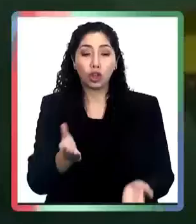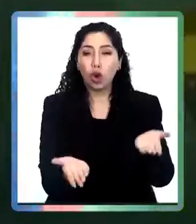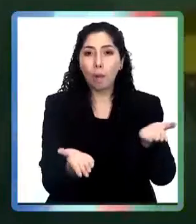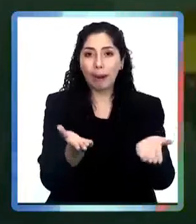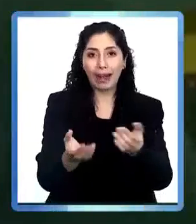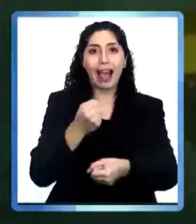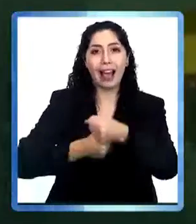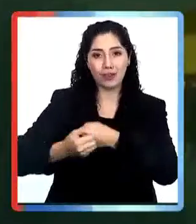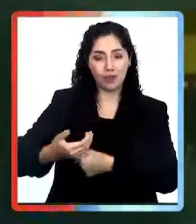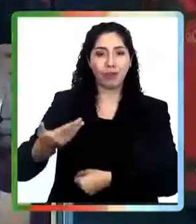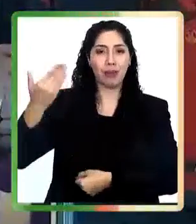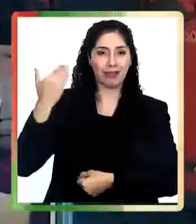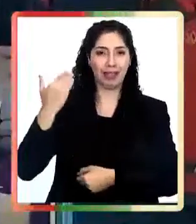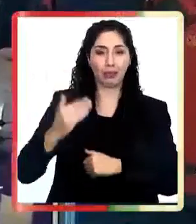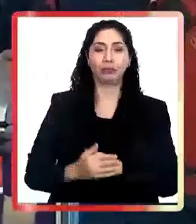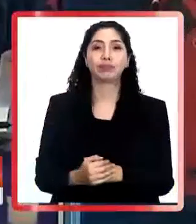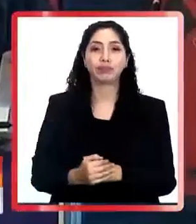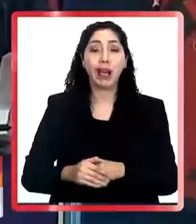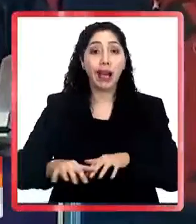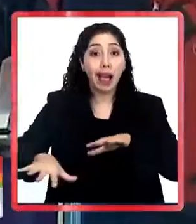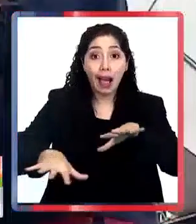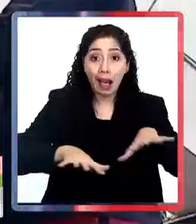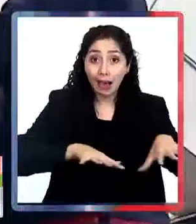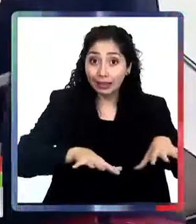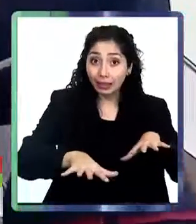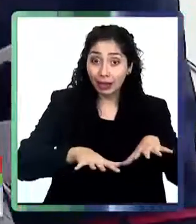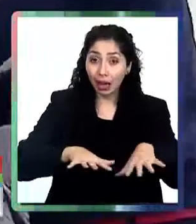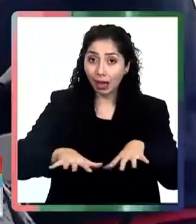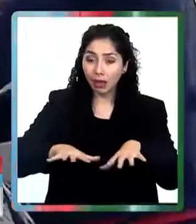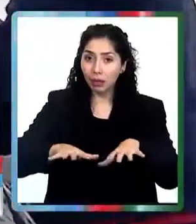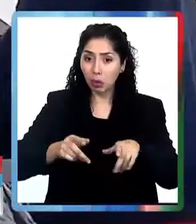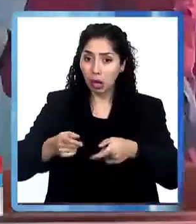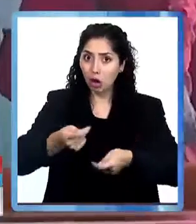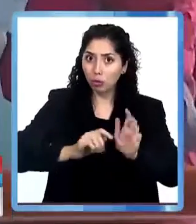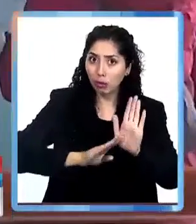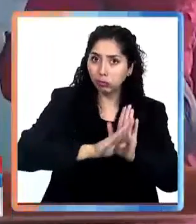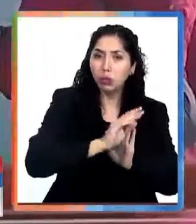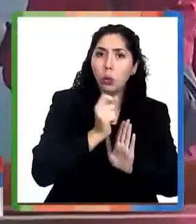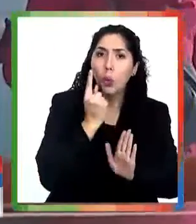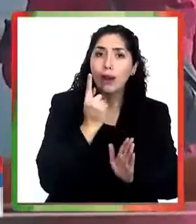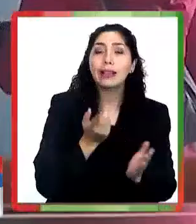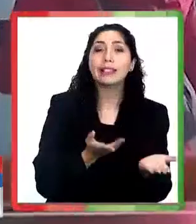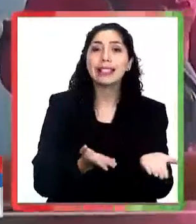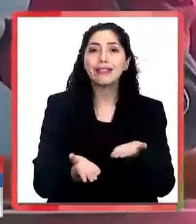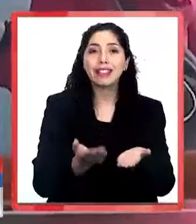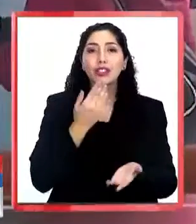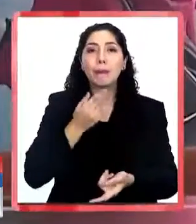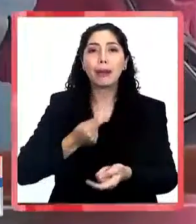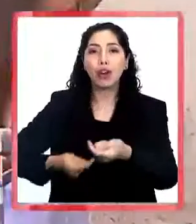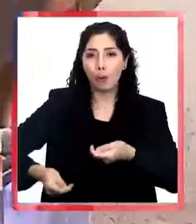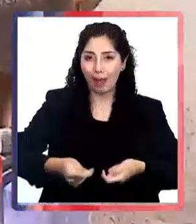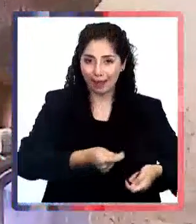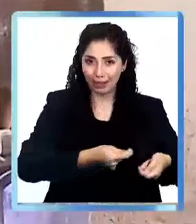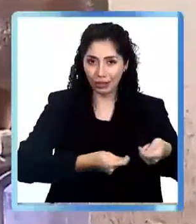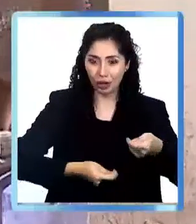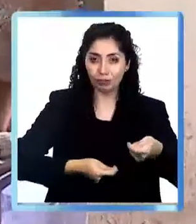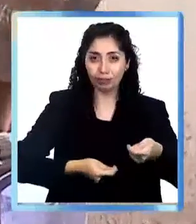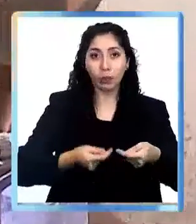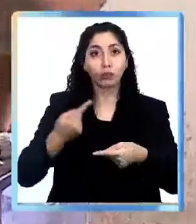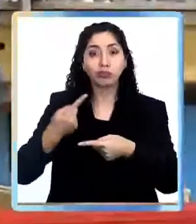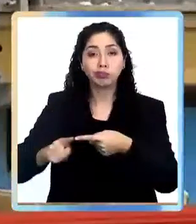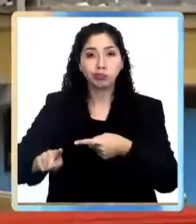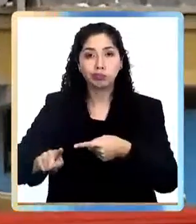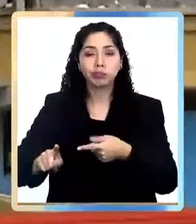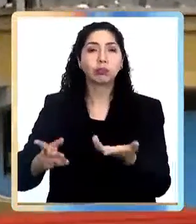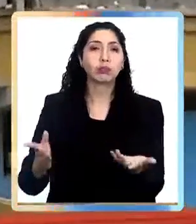período del año anterior las actividades que impulsaron este crecimiento fueron los servicios y el comercio mientras que la producción